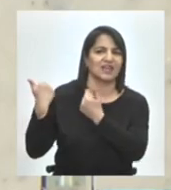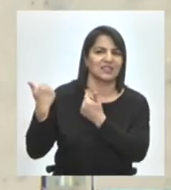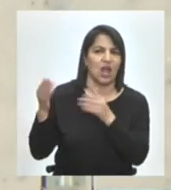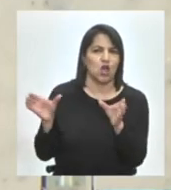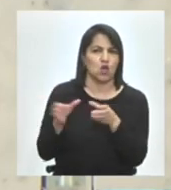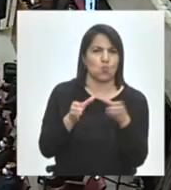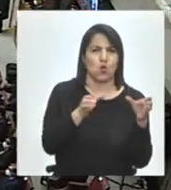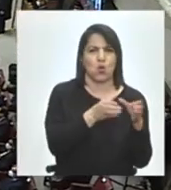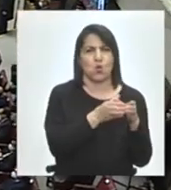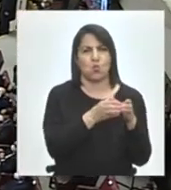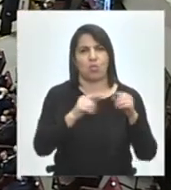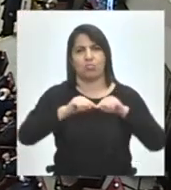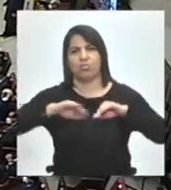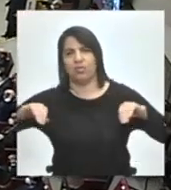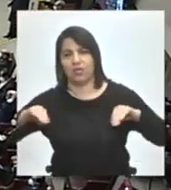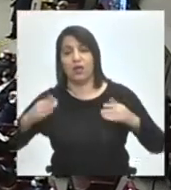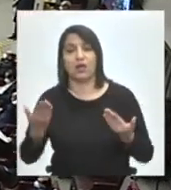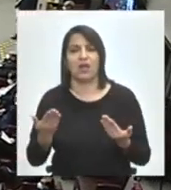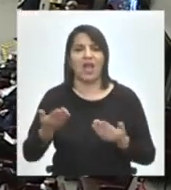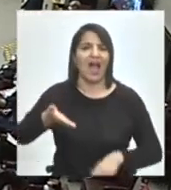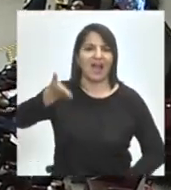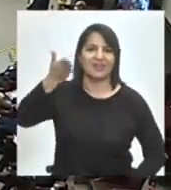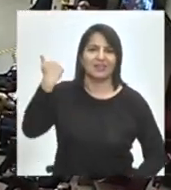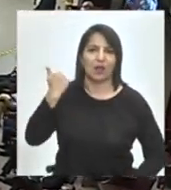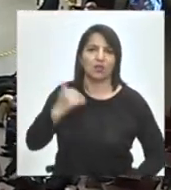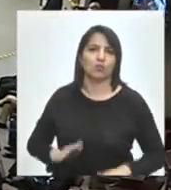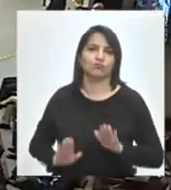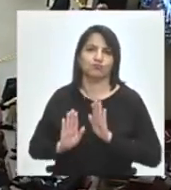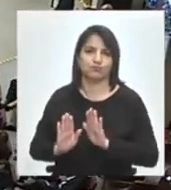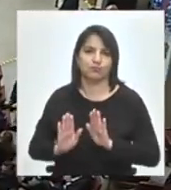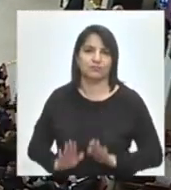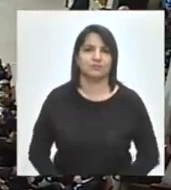polarización, dejando atrás el estancamiento.